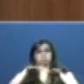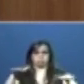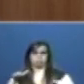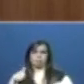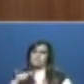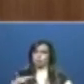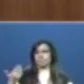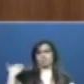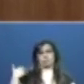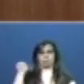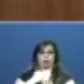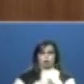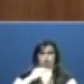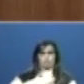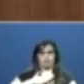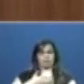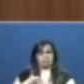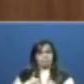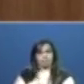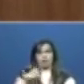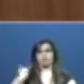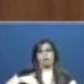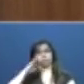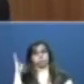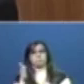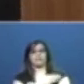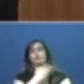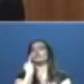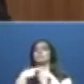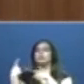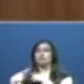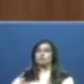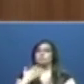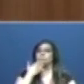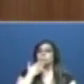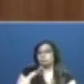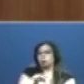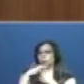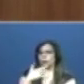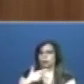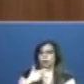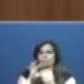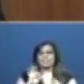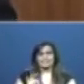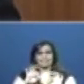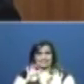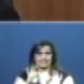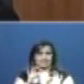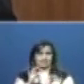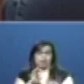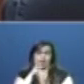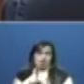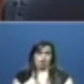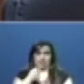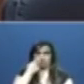economía lo que ha supuesto dejar atrás algunos aspectos de esa situación de excepcionalidad que vivimos